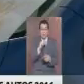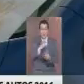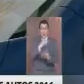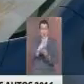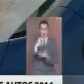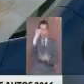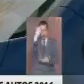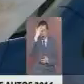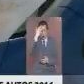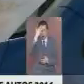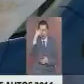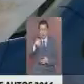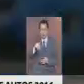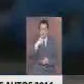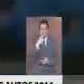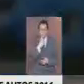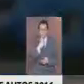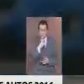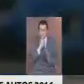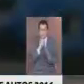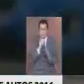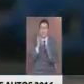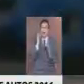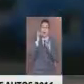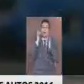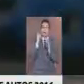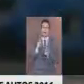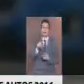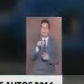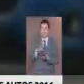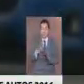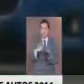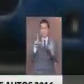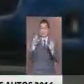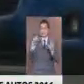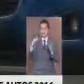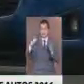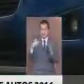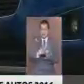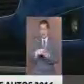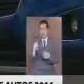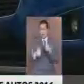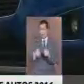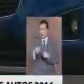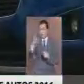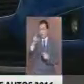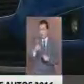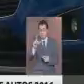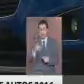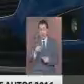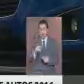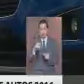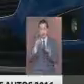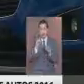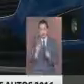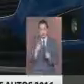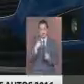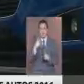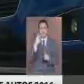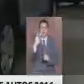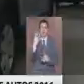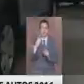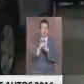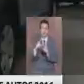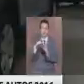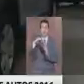agosto. Las proyecciones no son alegres y estiman que se venderán 70.000 vehículos menos, una caída de un 24% en